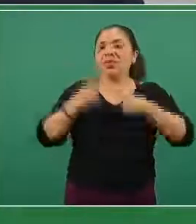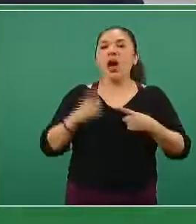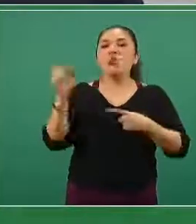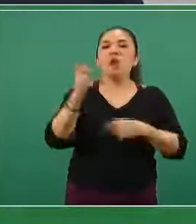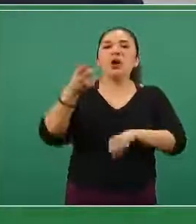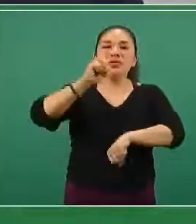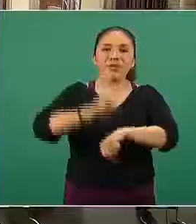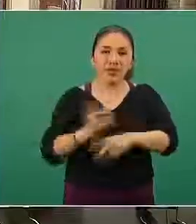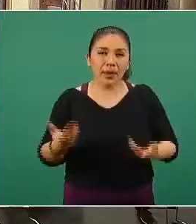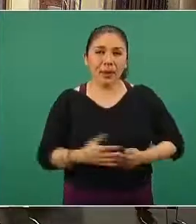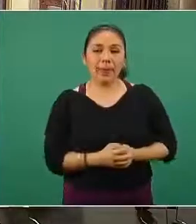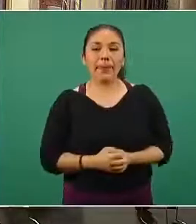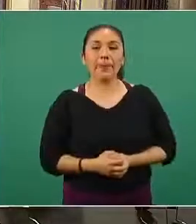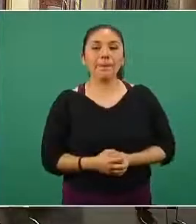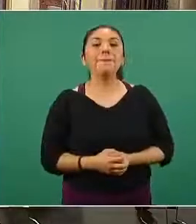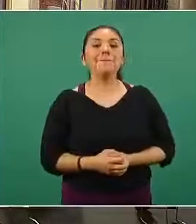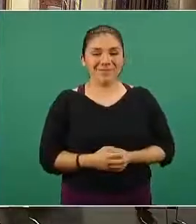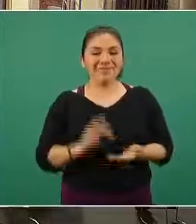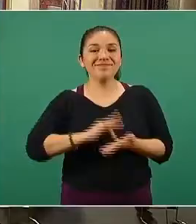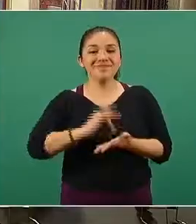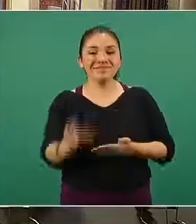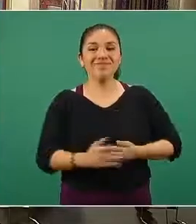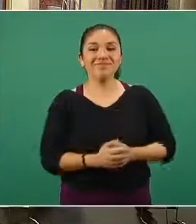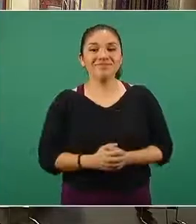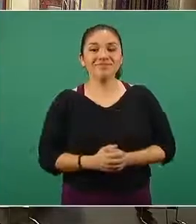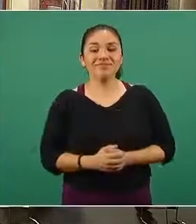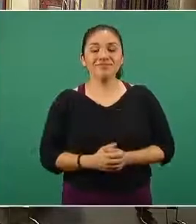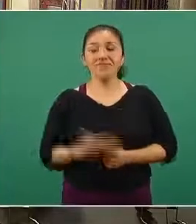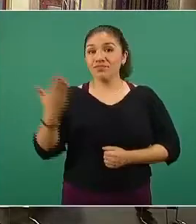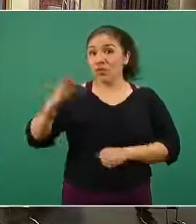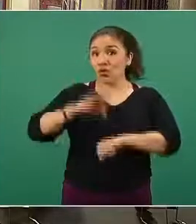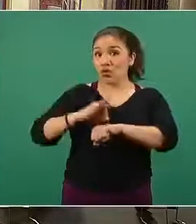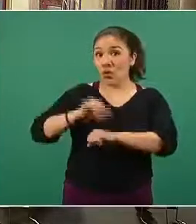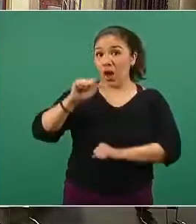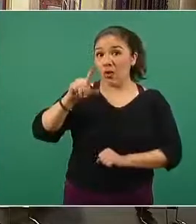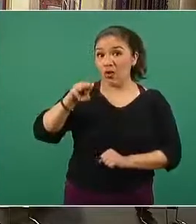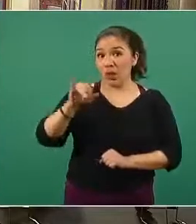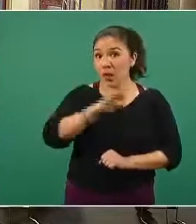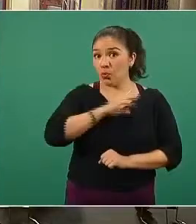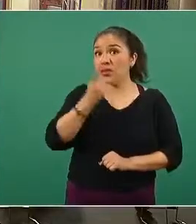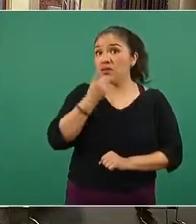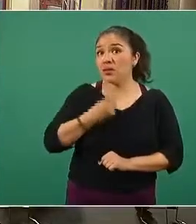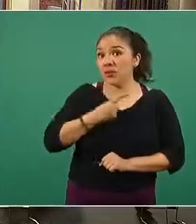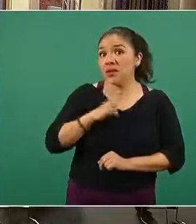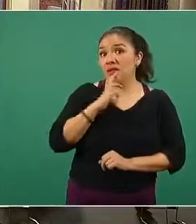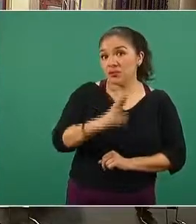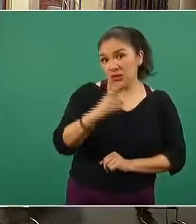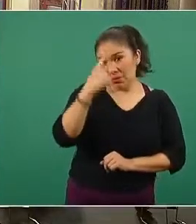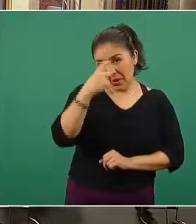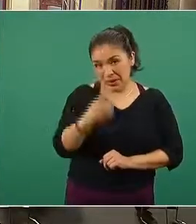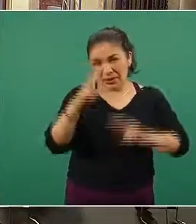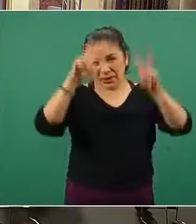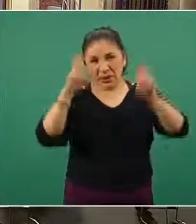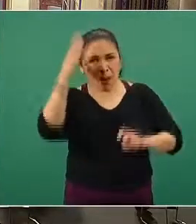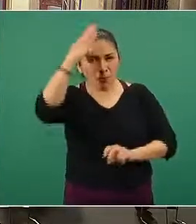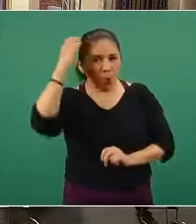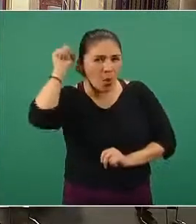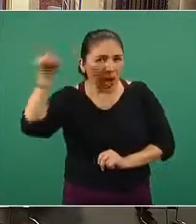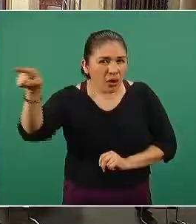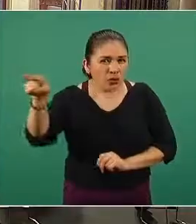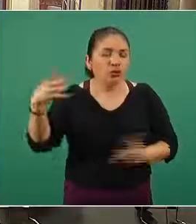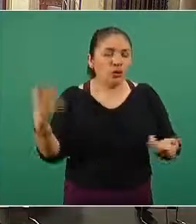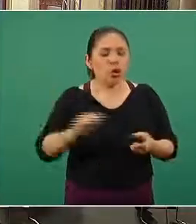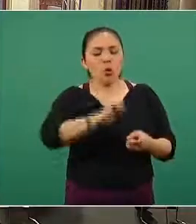de vacunación. Ok, muchas gracias. Doctora Lomía, no sé si nos podría apoyar, por favor, con el tema de Cuautla, Morelos